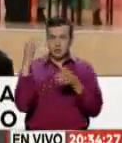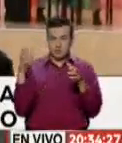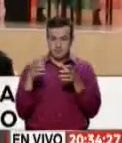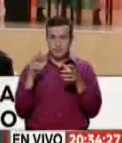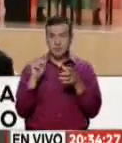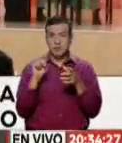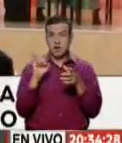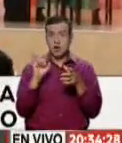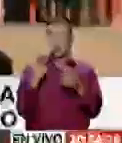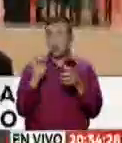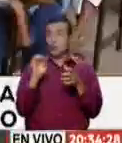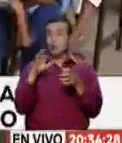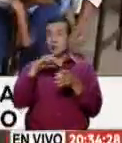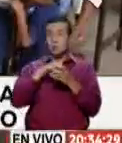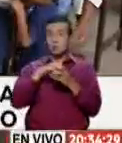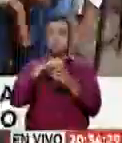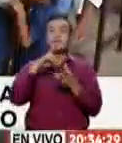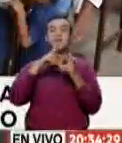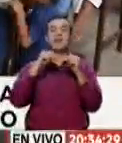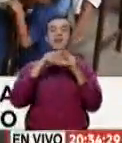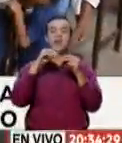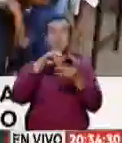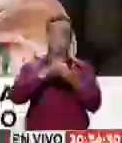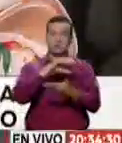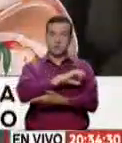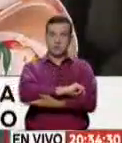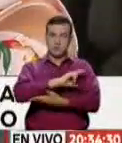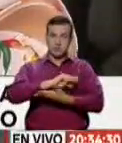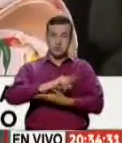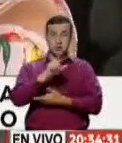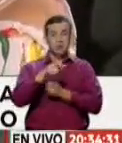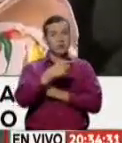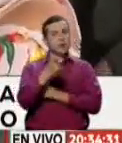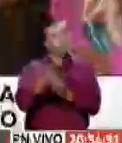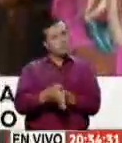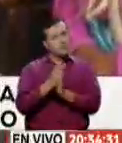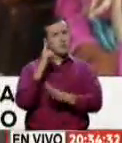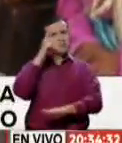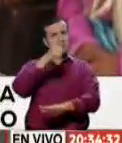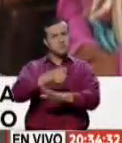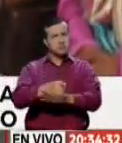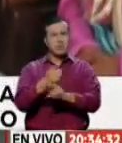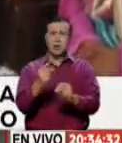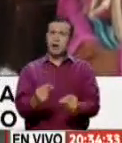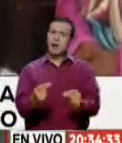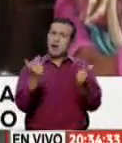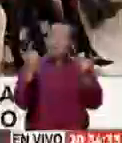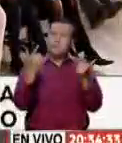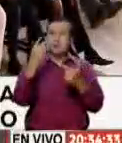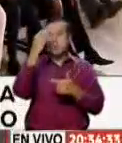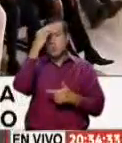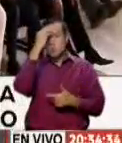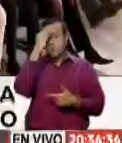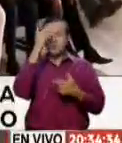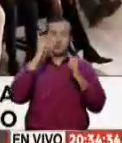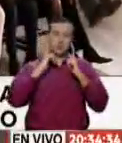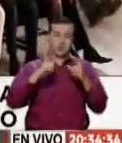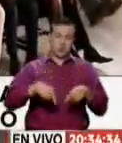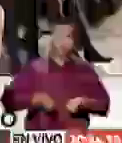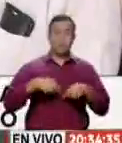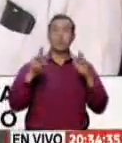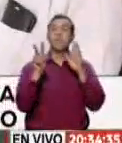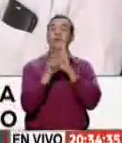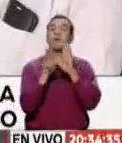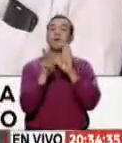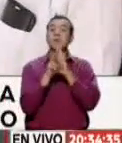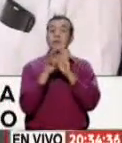NAHUE, se realizó en Tena, provincia de Napo. La dirigencia exige el cumplimiento de las políticas públicas en educación, salud, vivienda